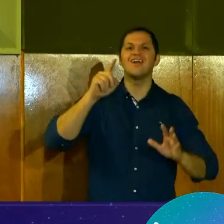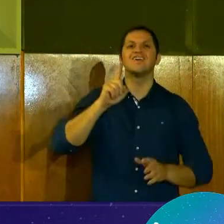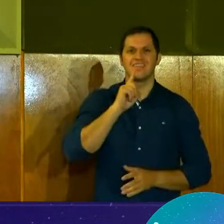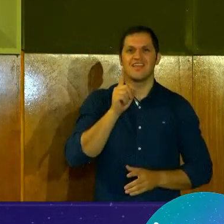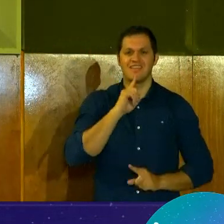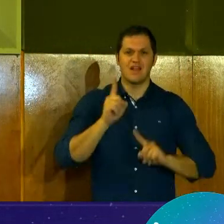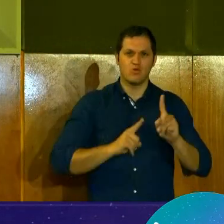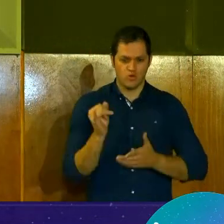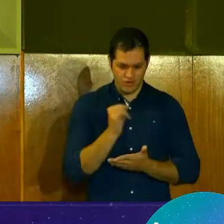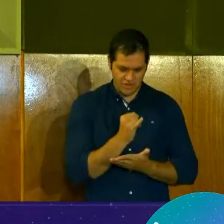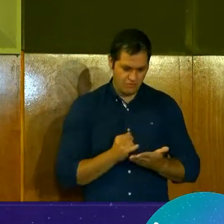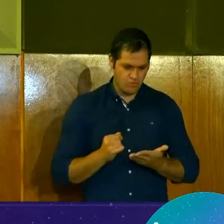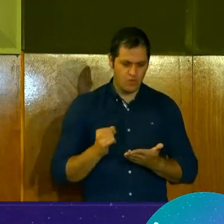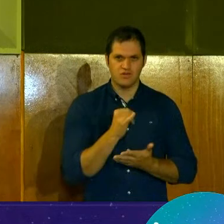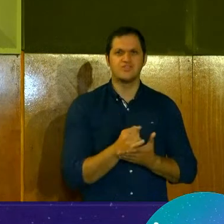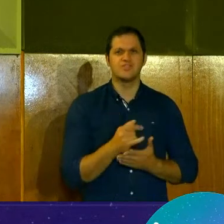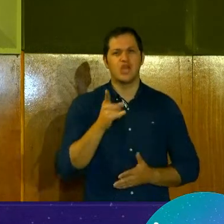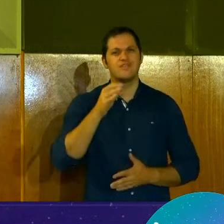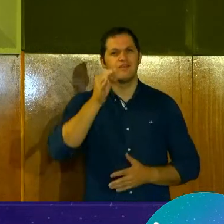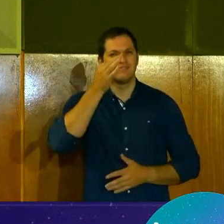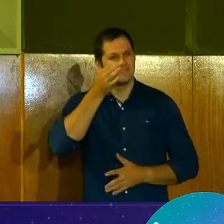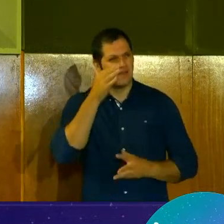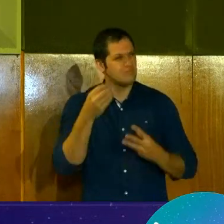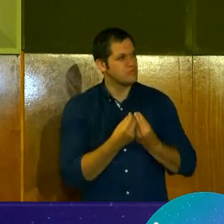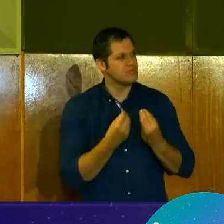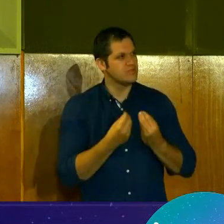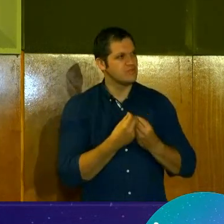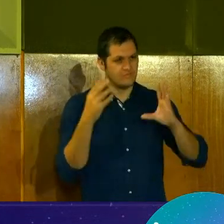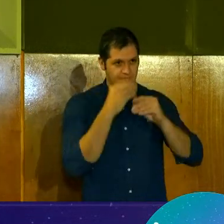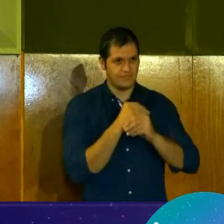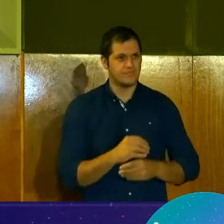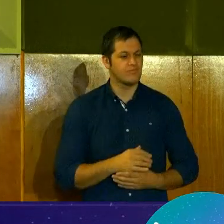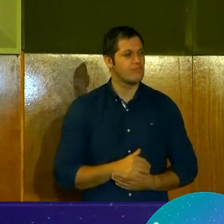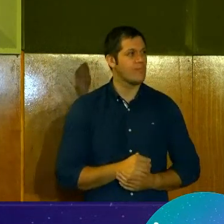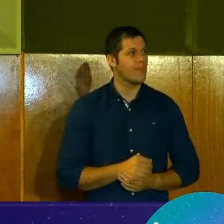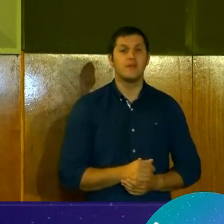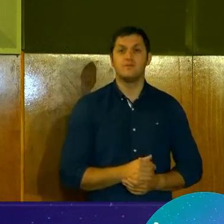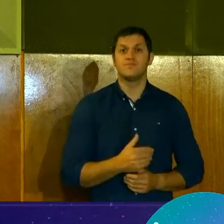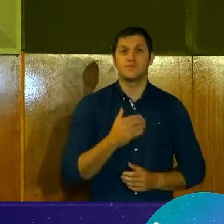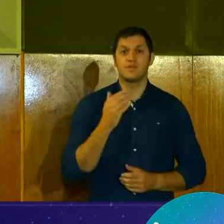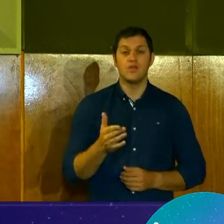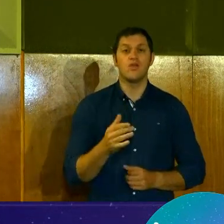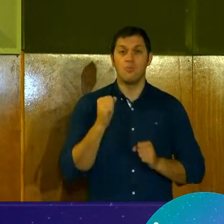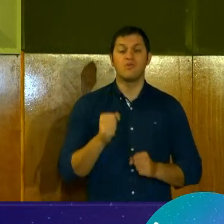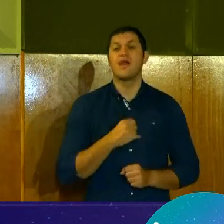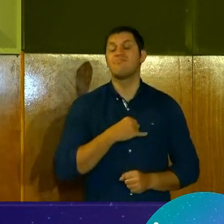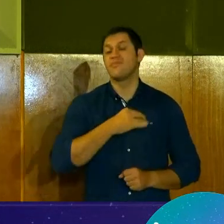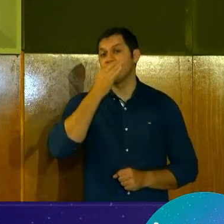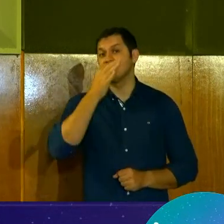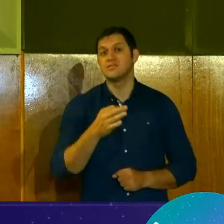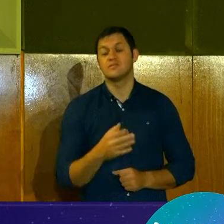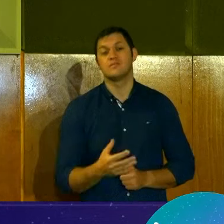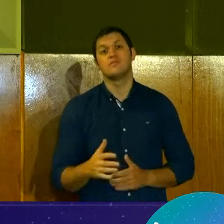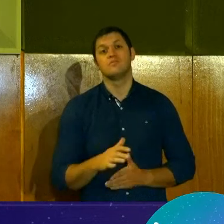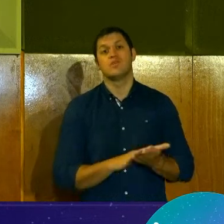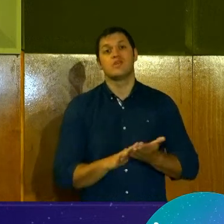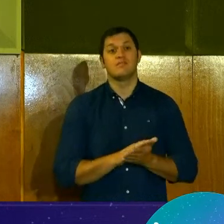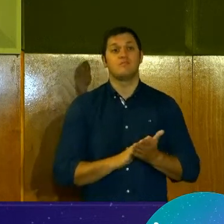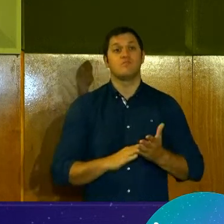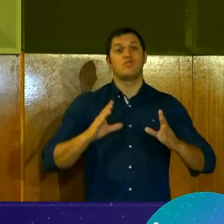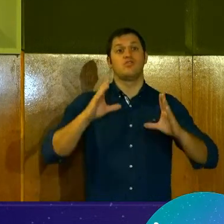definitivamente diferente a las estrellas y todo eso es como del registro tras el registro y de esos dibujitos que hacían